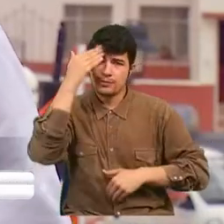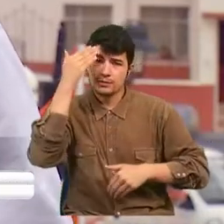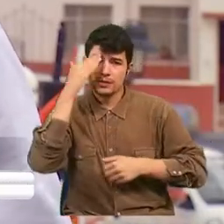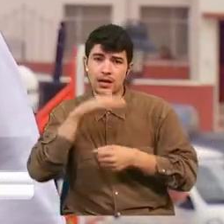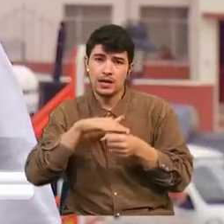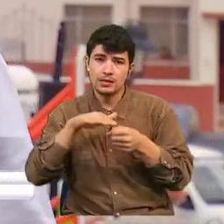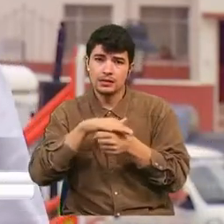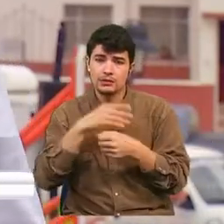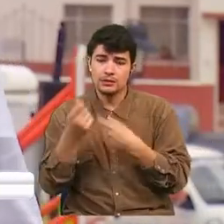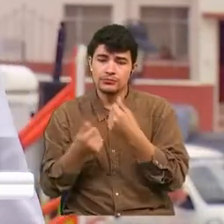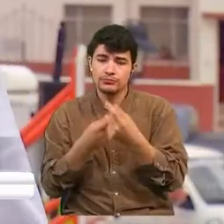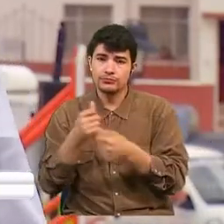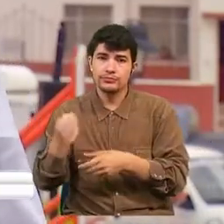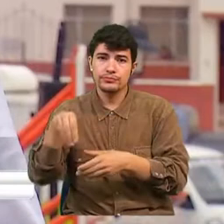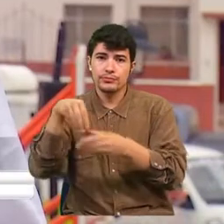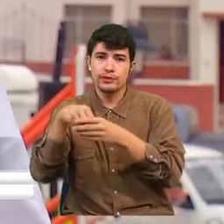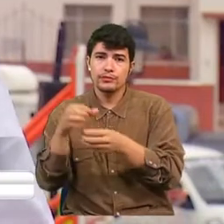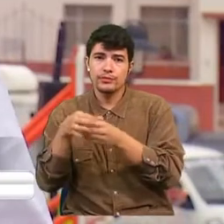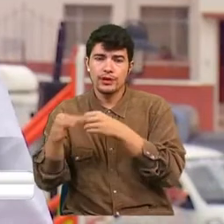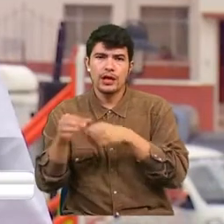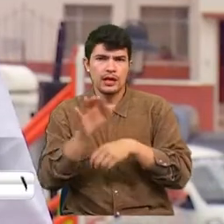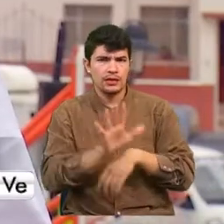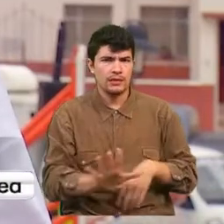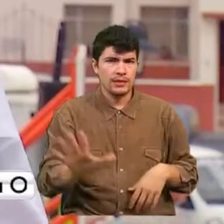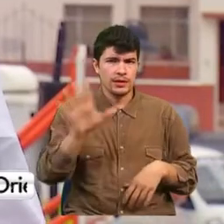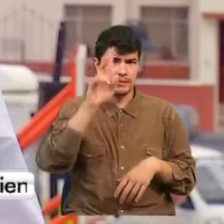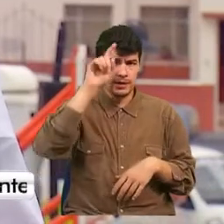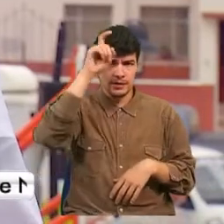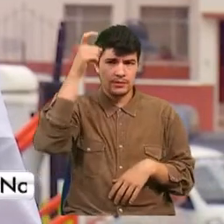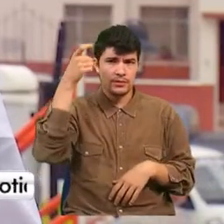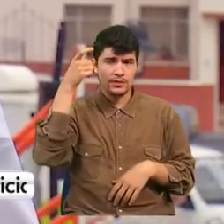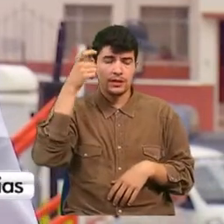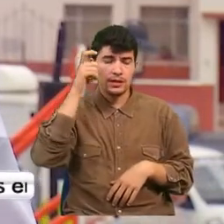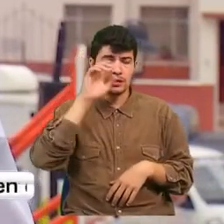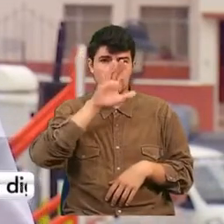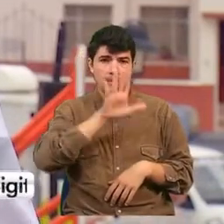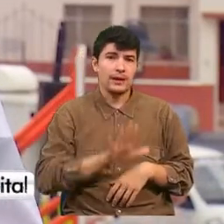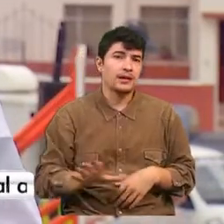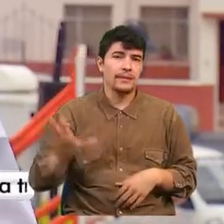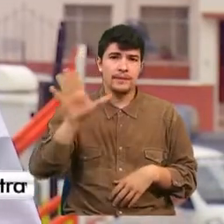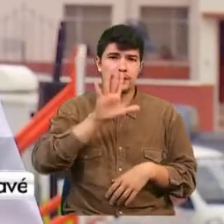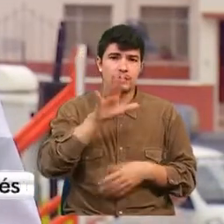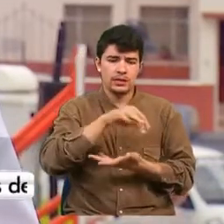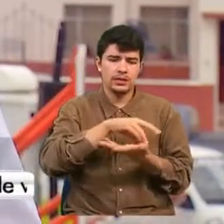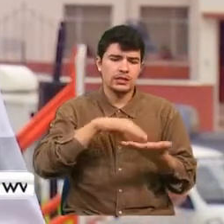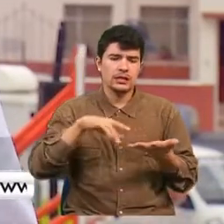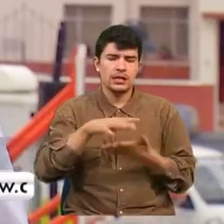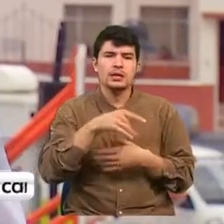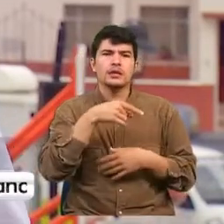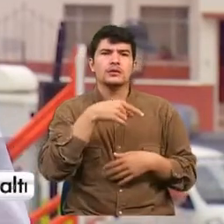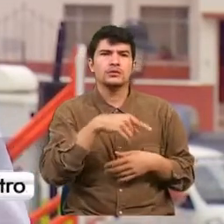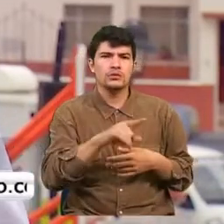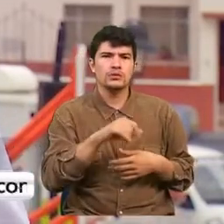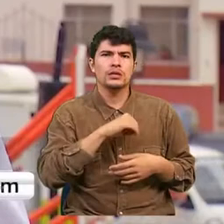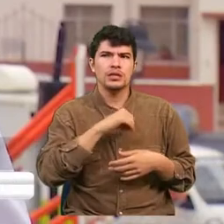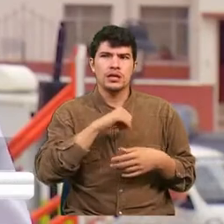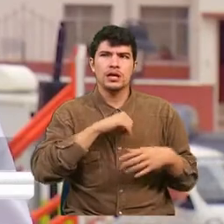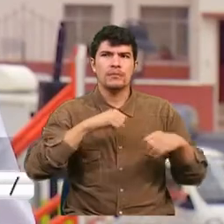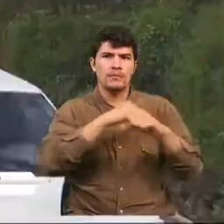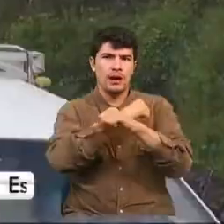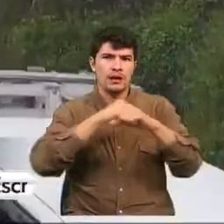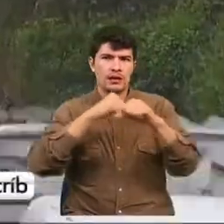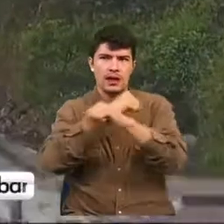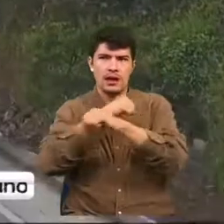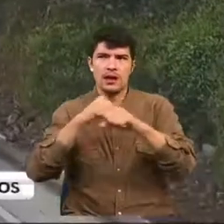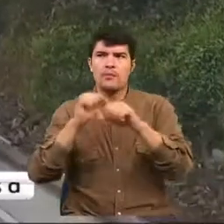situación económica de los municipios, el departamento de Santander tiene dispuesto un banco de maquinaria que lo vive rotando por los municipios para